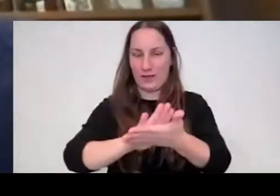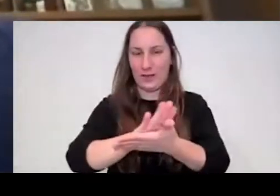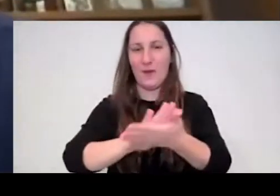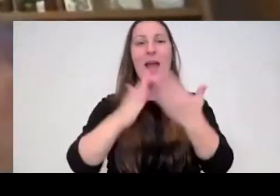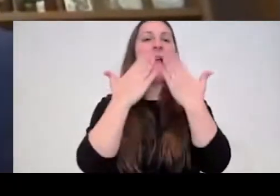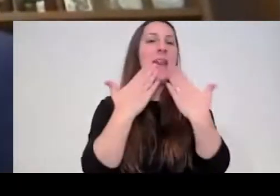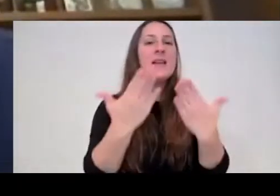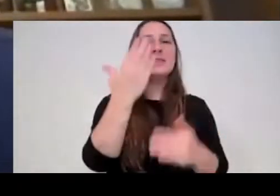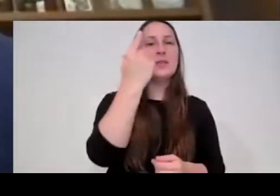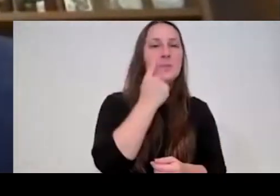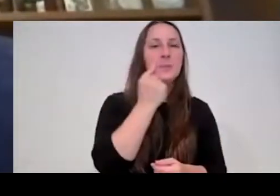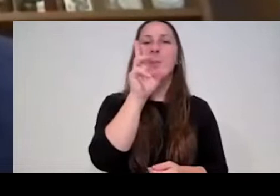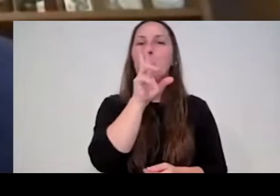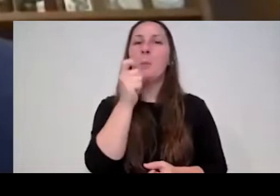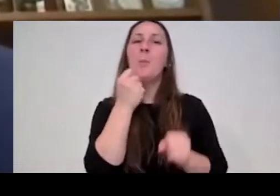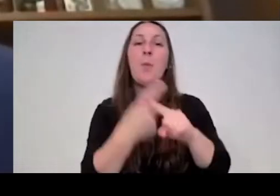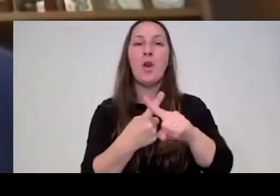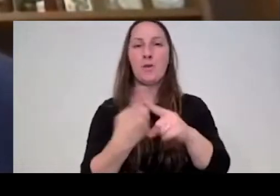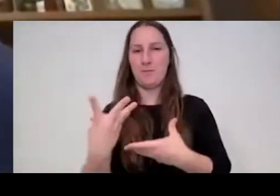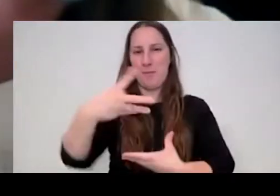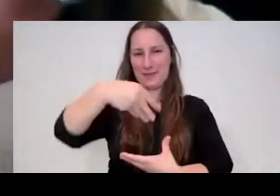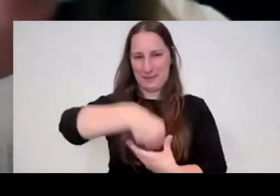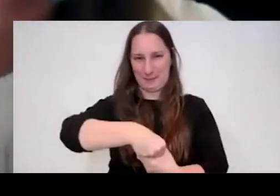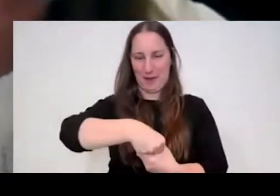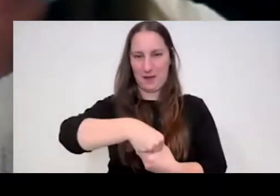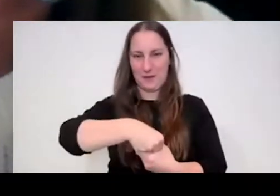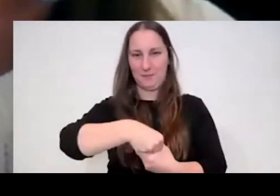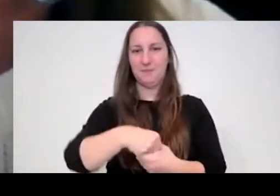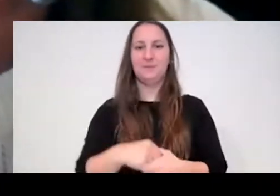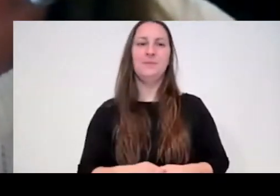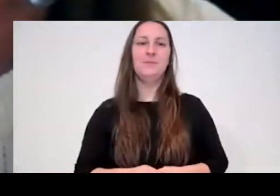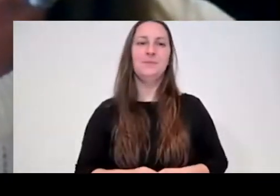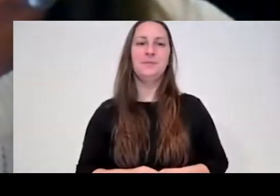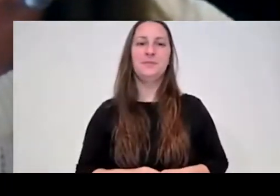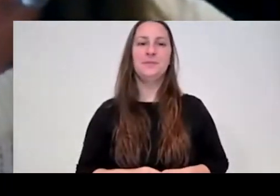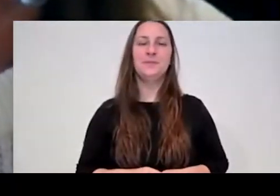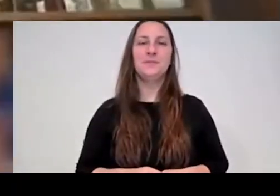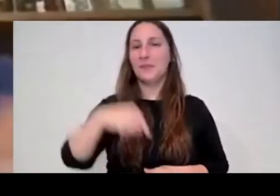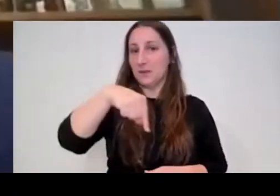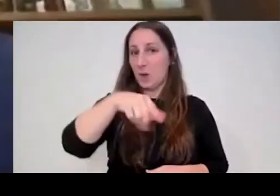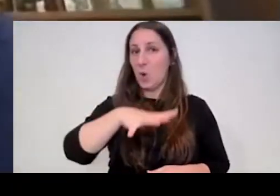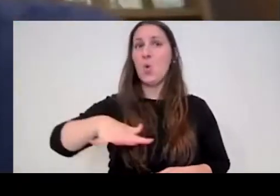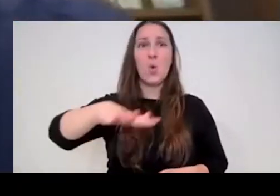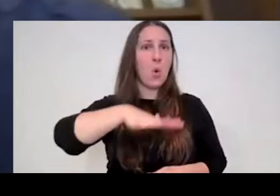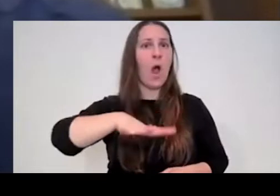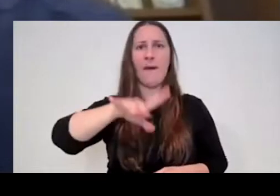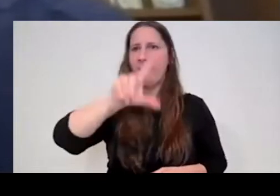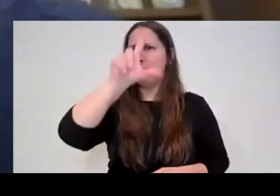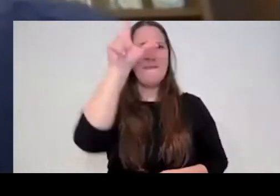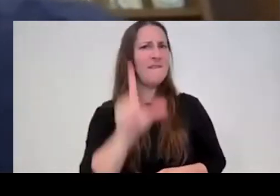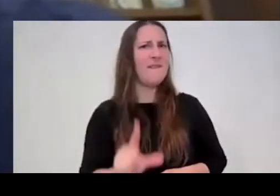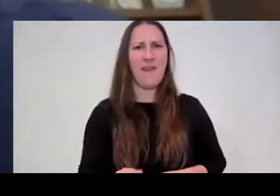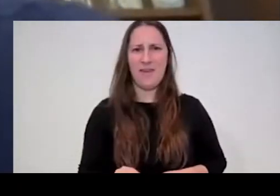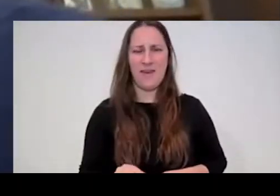por participar y tener este ámbito tan federal, como recién escuchaba que había